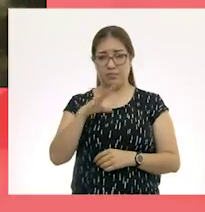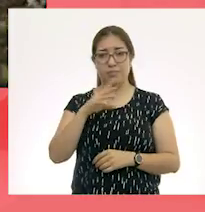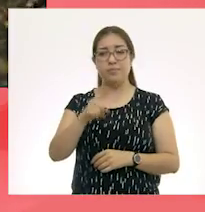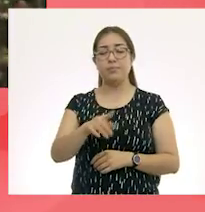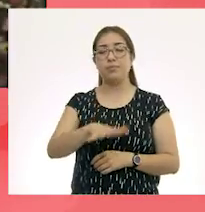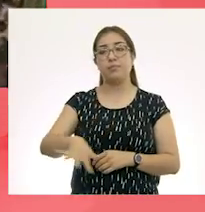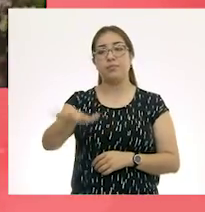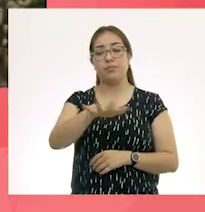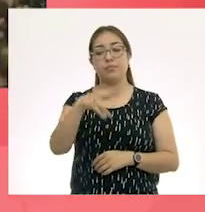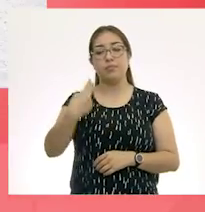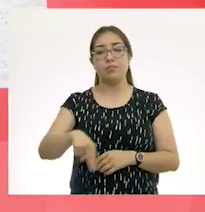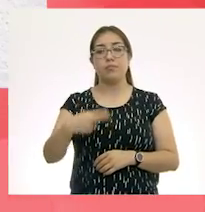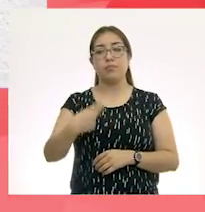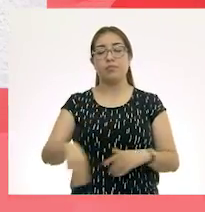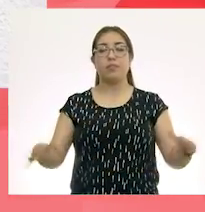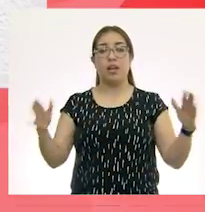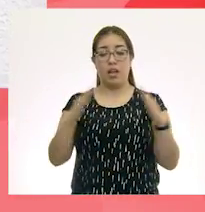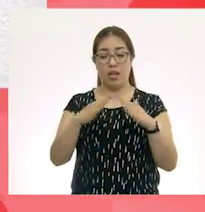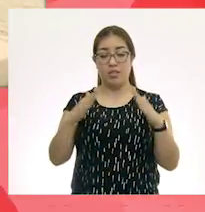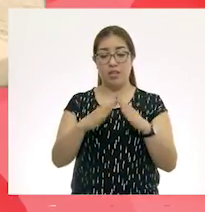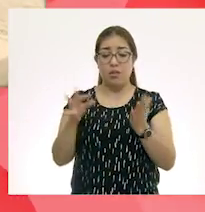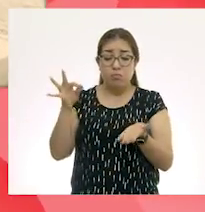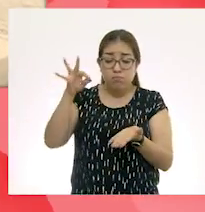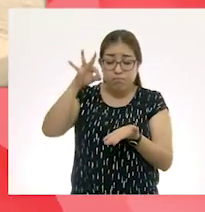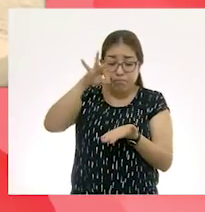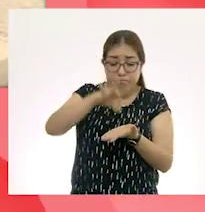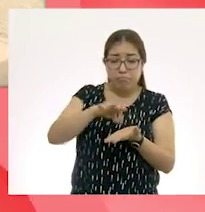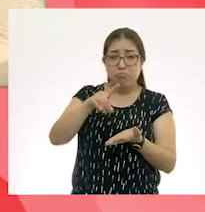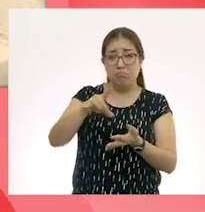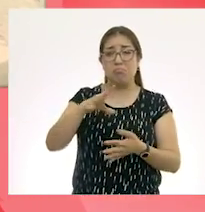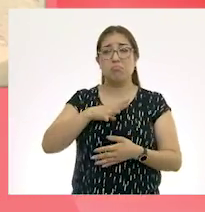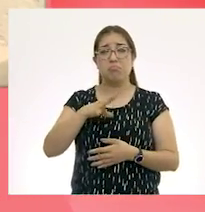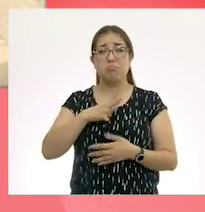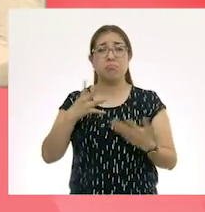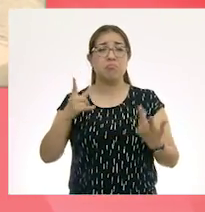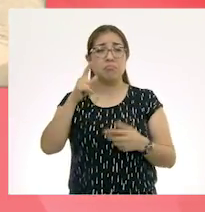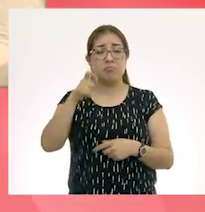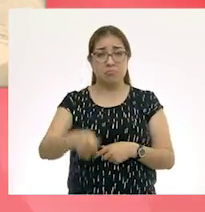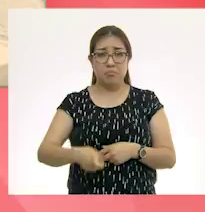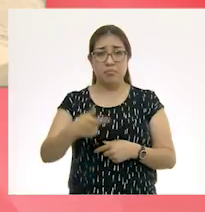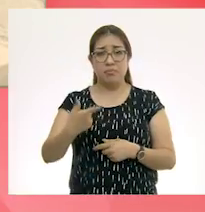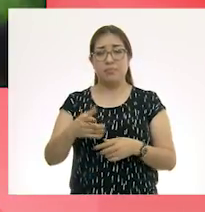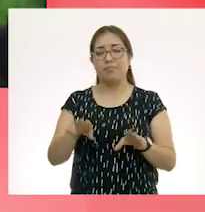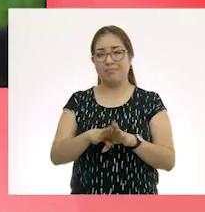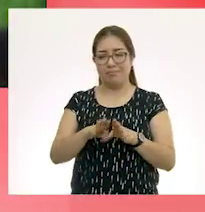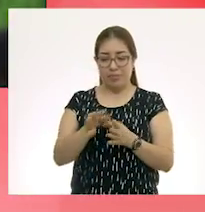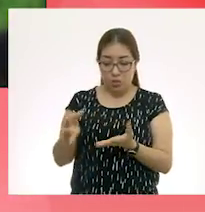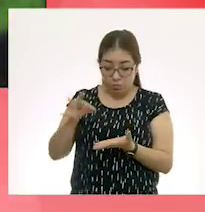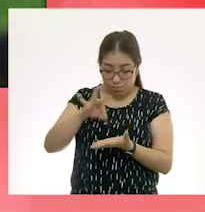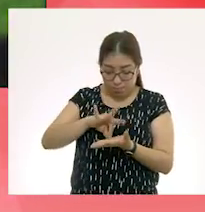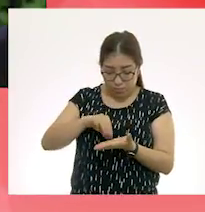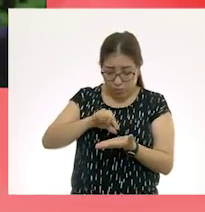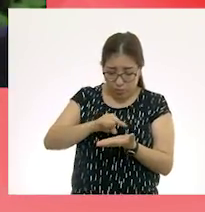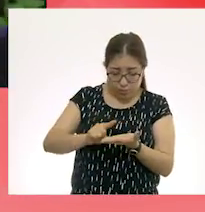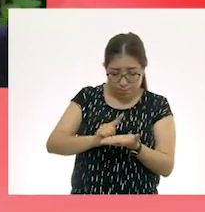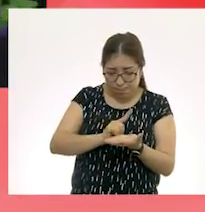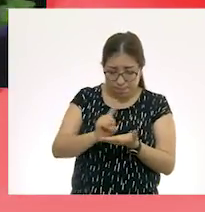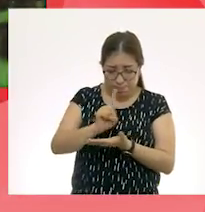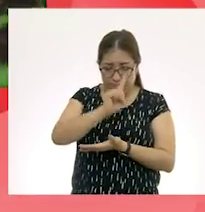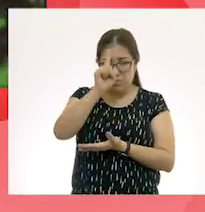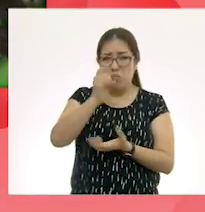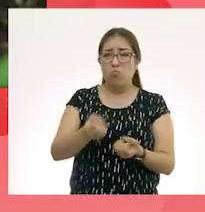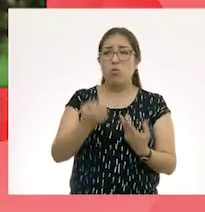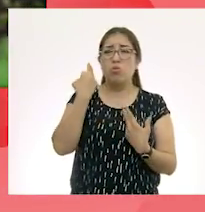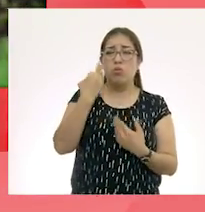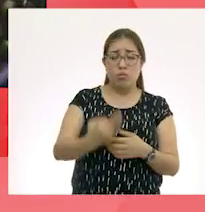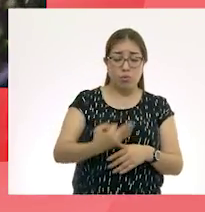Esta área se llama Casa de la Semilla. Aquí tenemos pues la cuestión de germinación. Tardan en germinar de 15 días